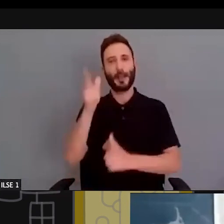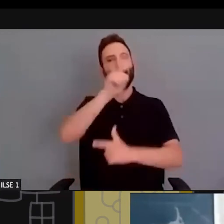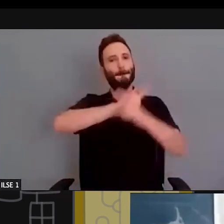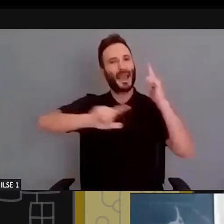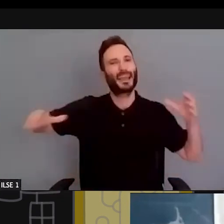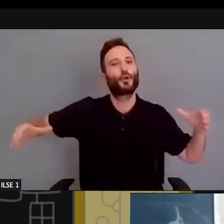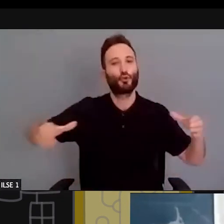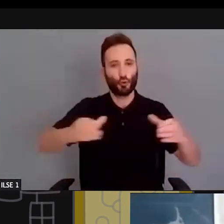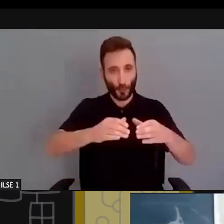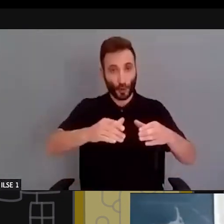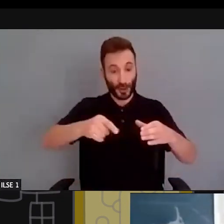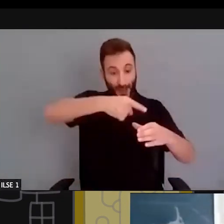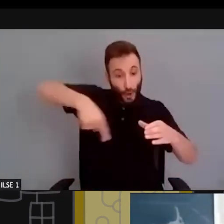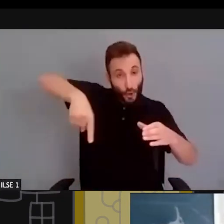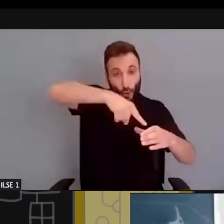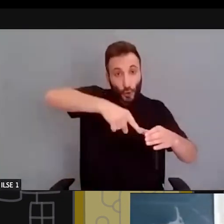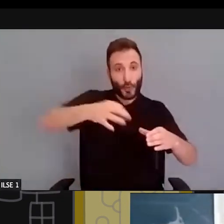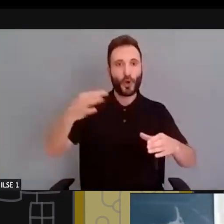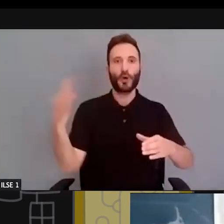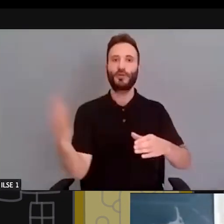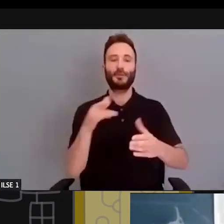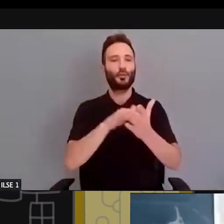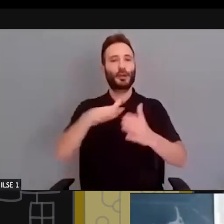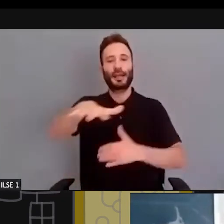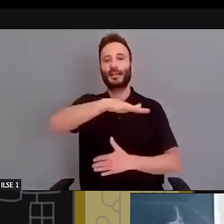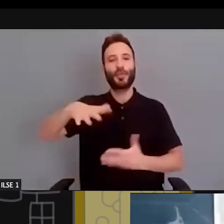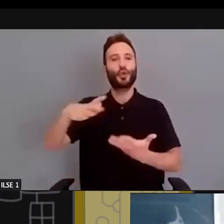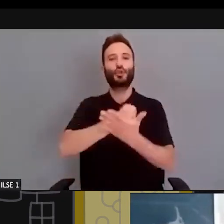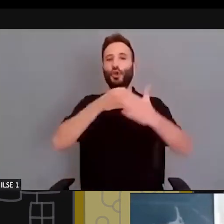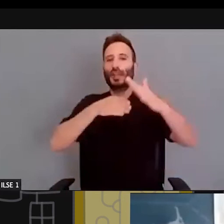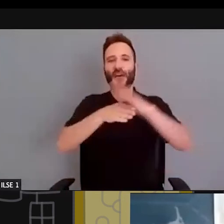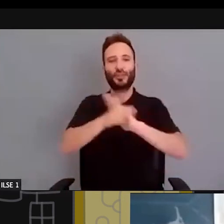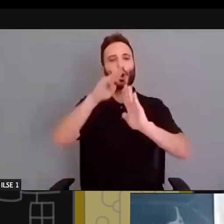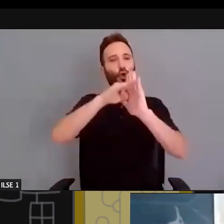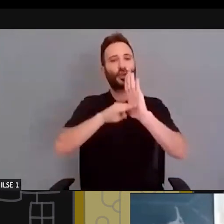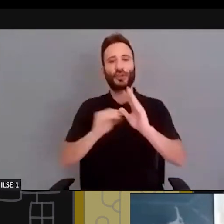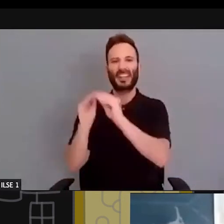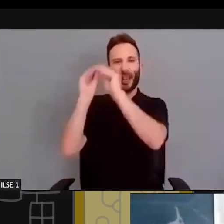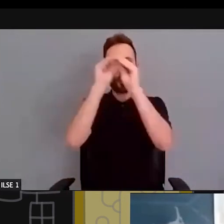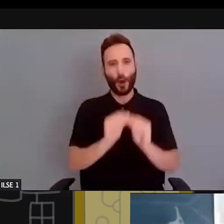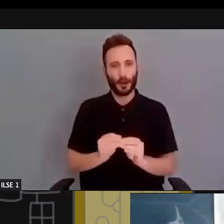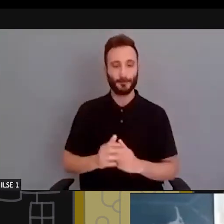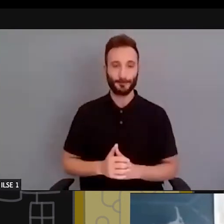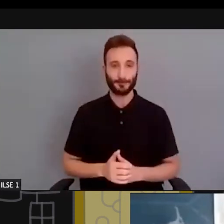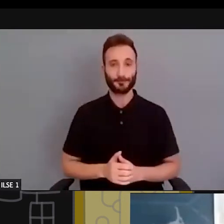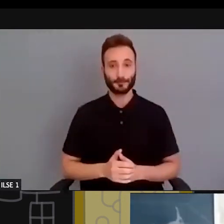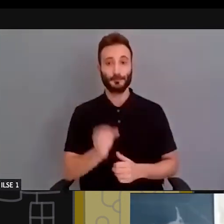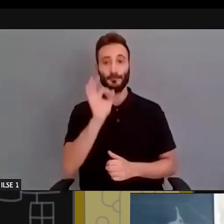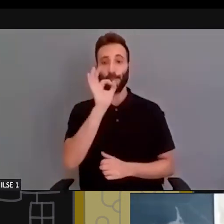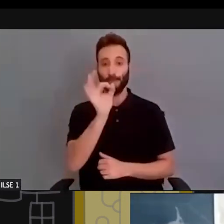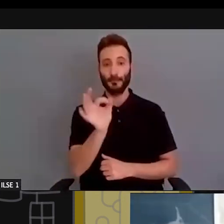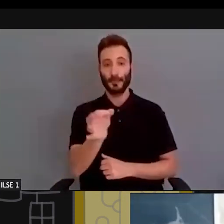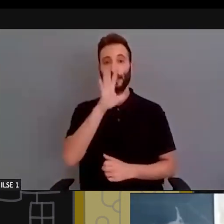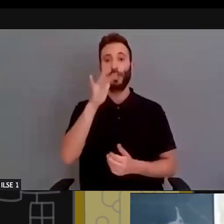poder entrar en las mismas condiciones en todos los espacios. Sí, la verdad es que en el momento que deje de ser necesario